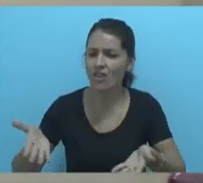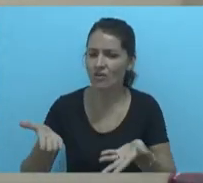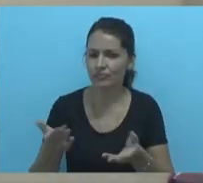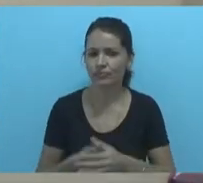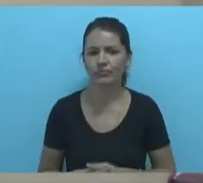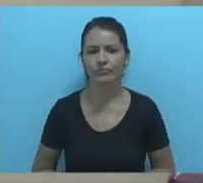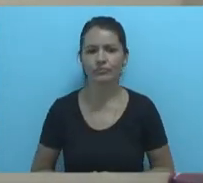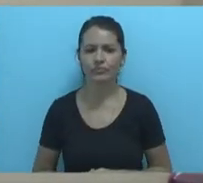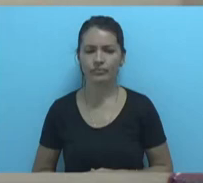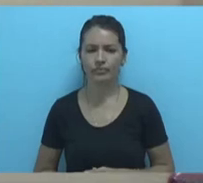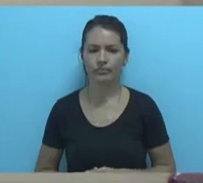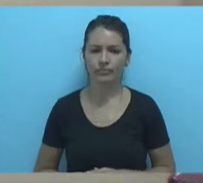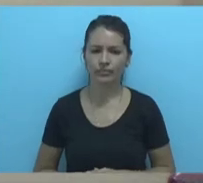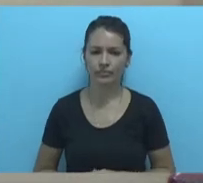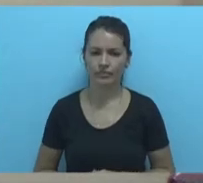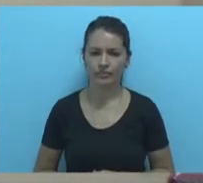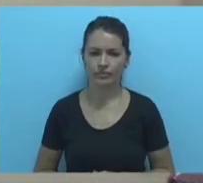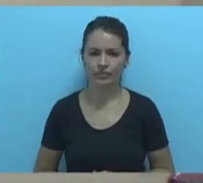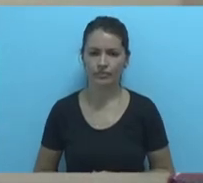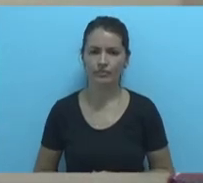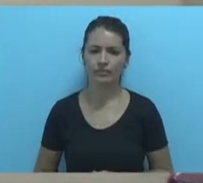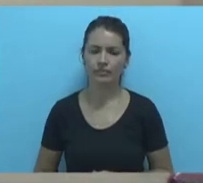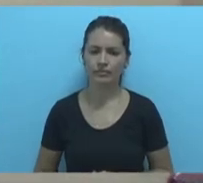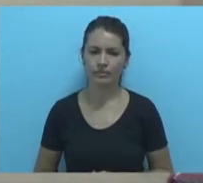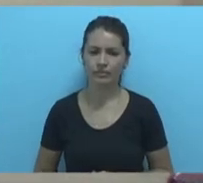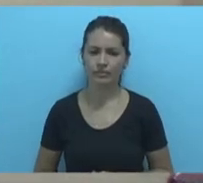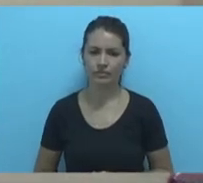Solo para terminar, señor presidente, quiero traer